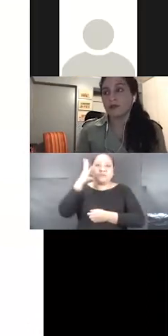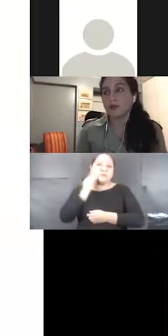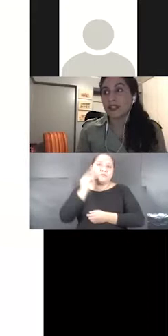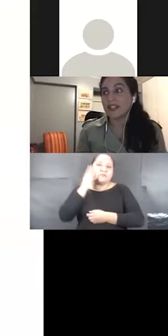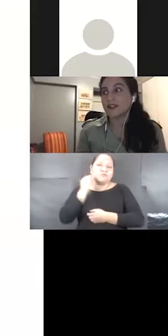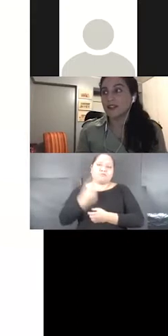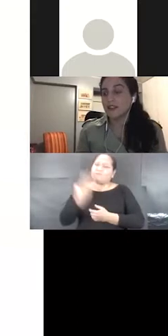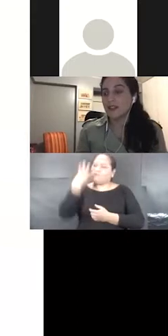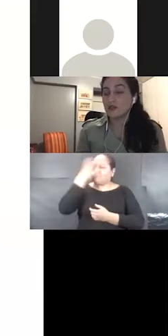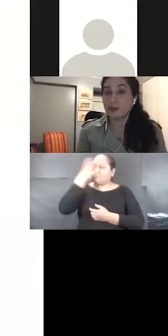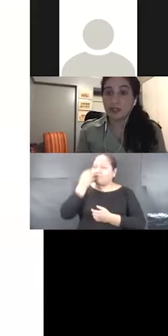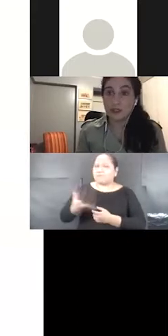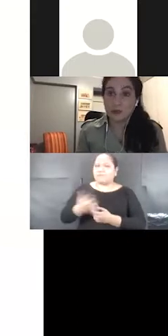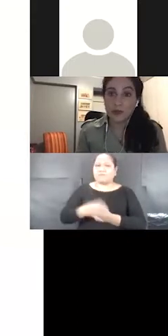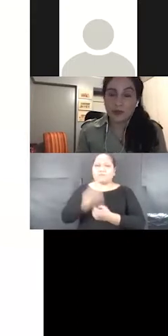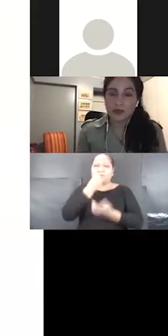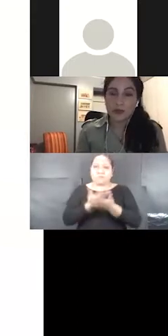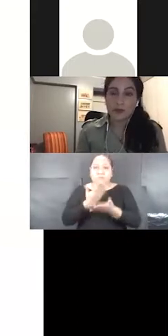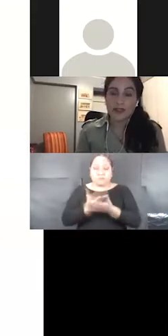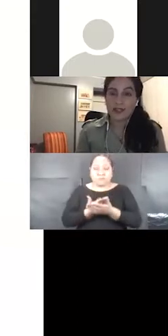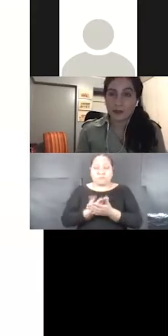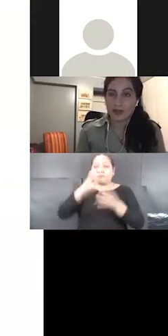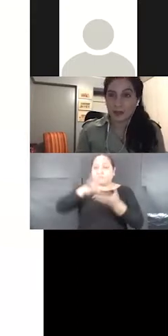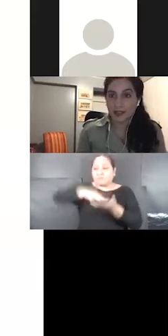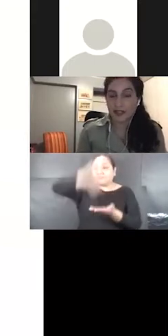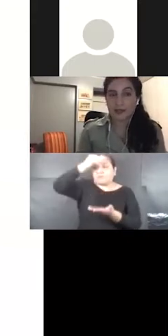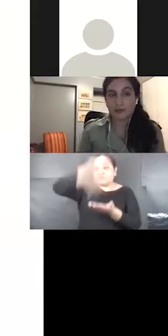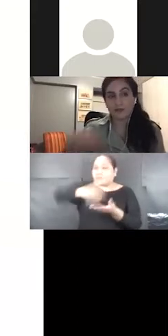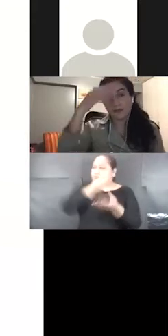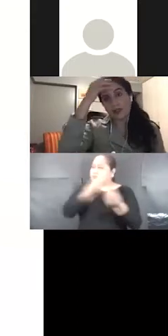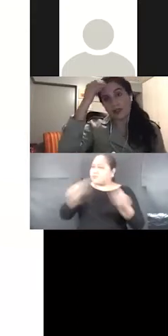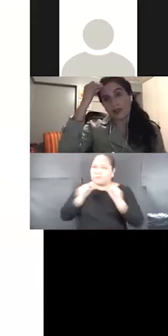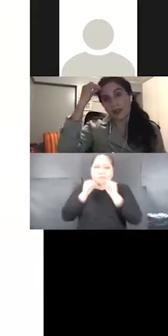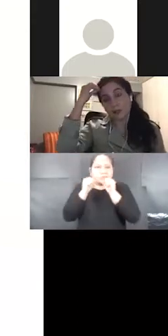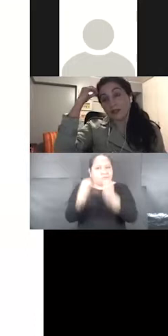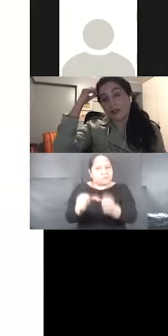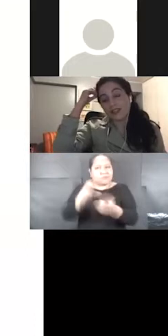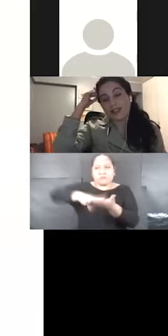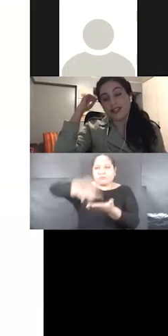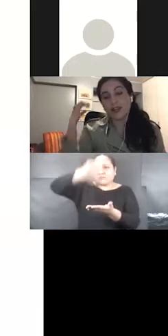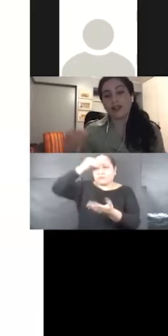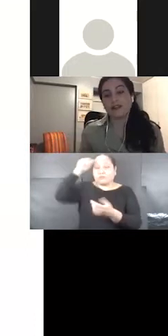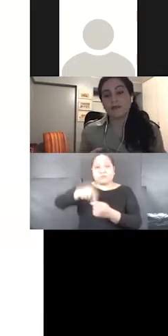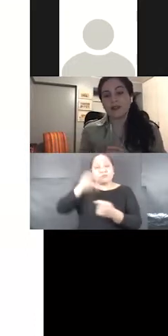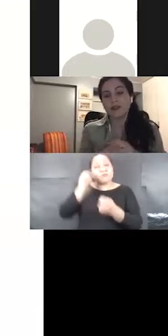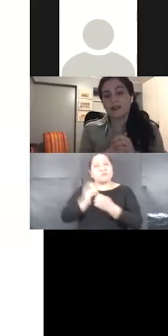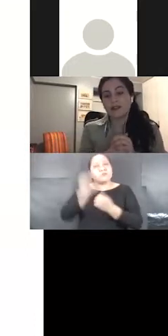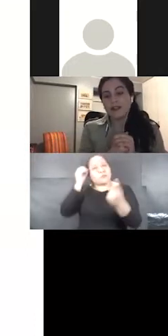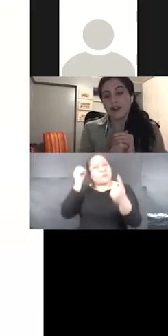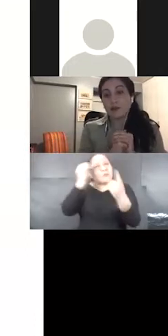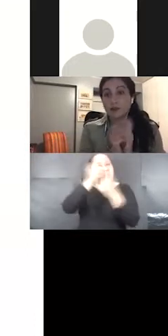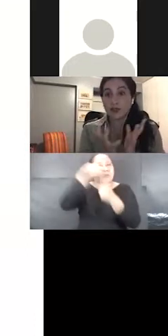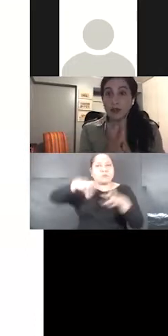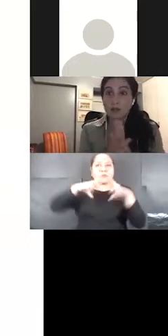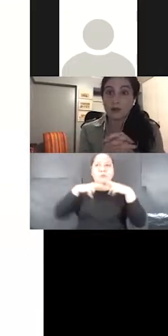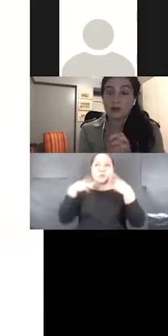enriquecedora, muy rica. Hemos aprendido mucho y todavía seguimos aprendiendo. El motivo de esta charla realmente